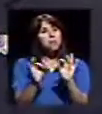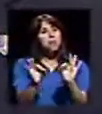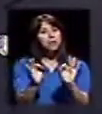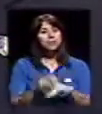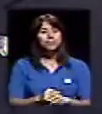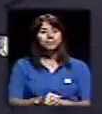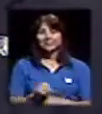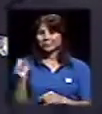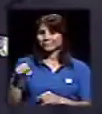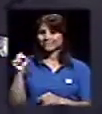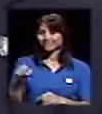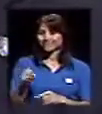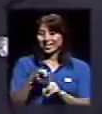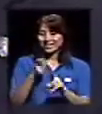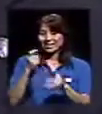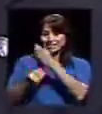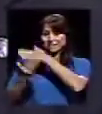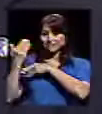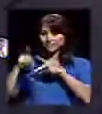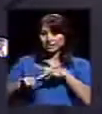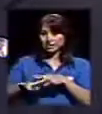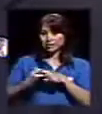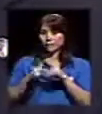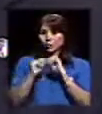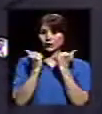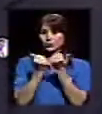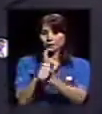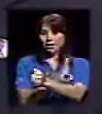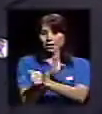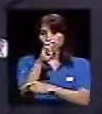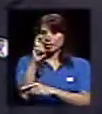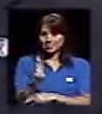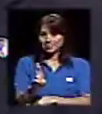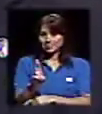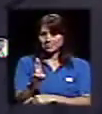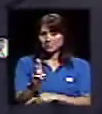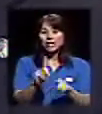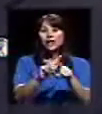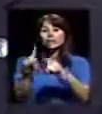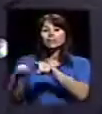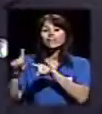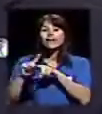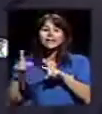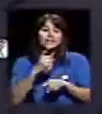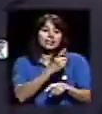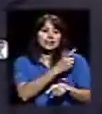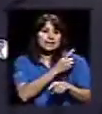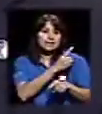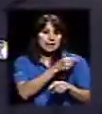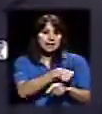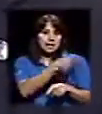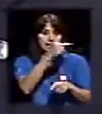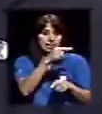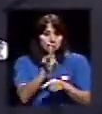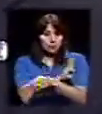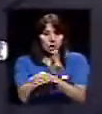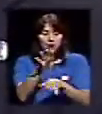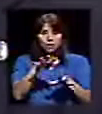de la asociación ha habido un consenso en los banqueros costarricenses de buscar mejores